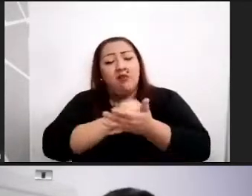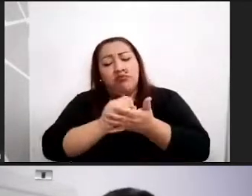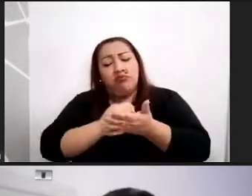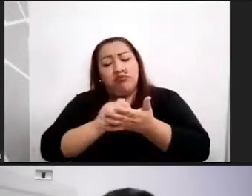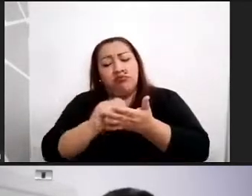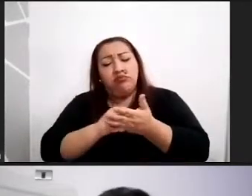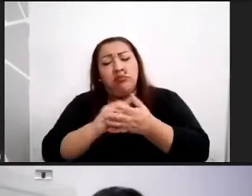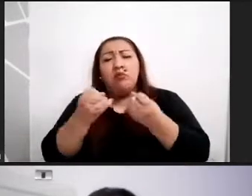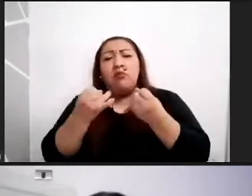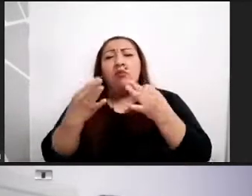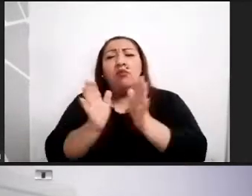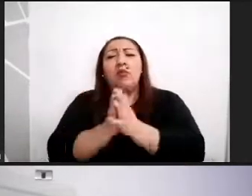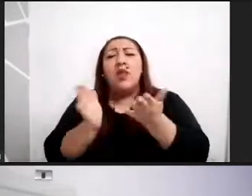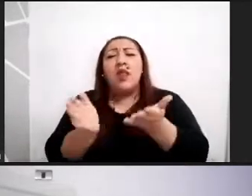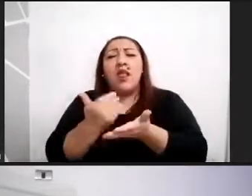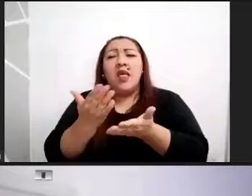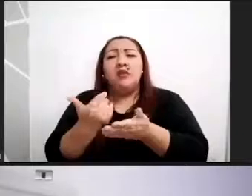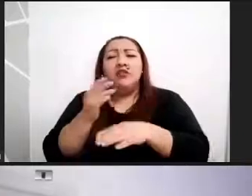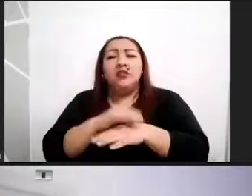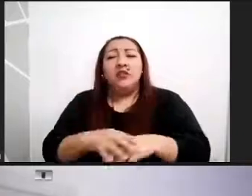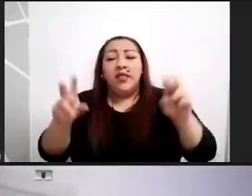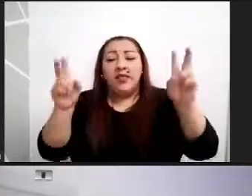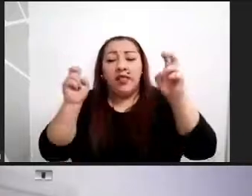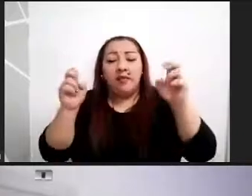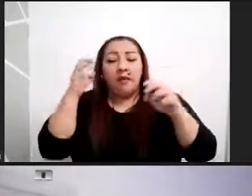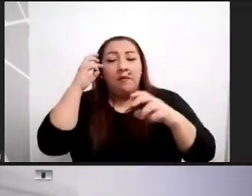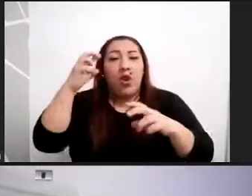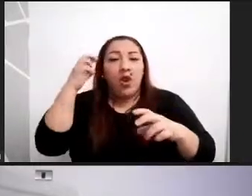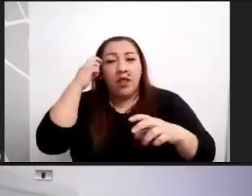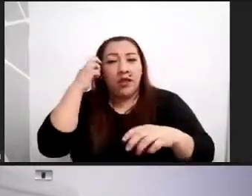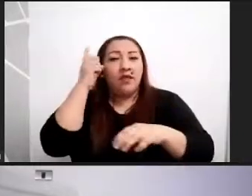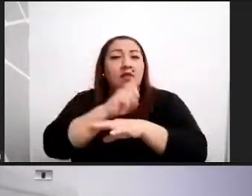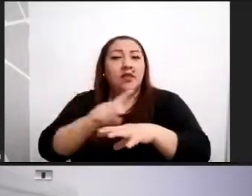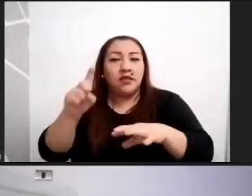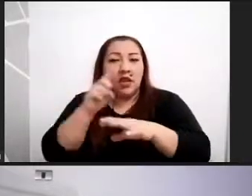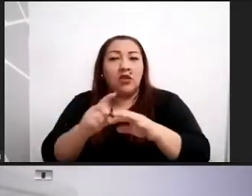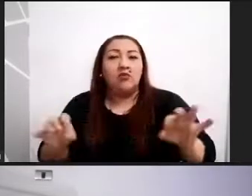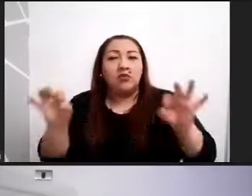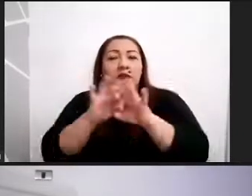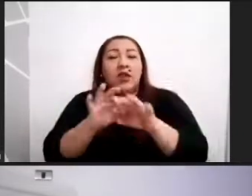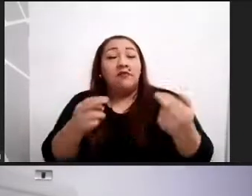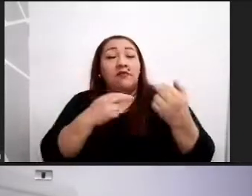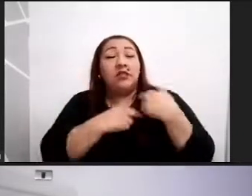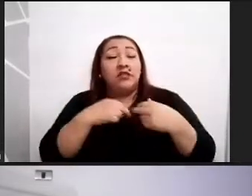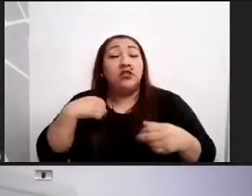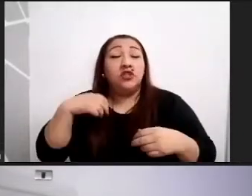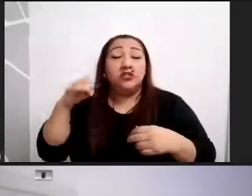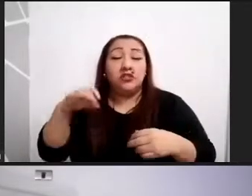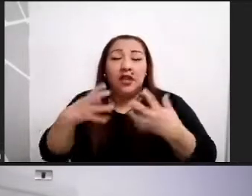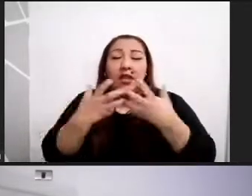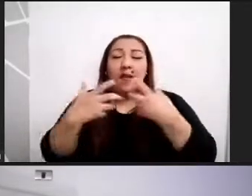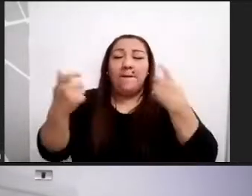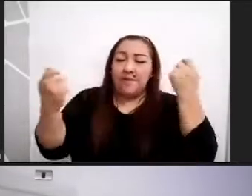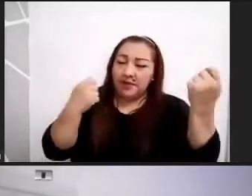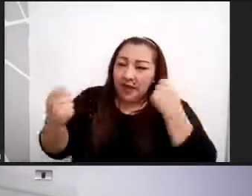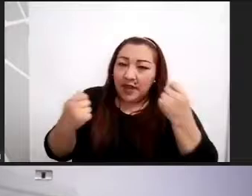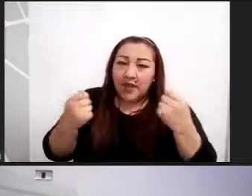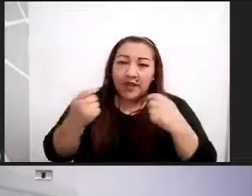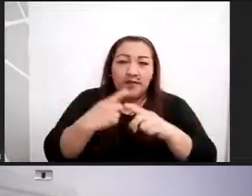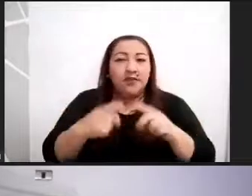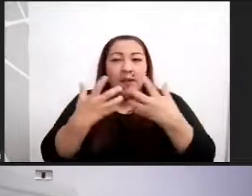y artículos sobre temas de política y desarrollo, con énfasis en responsabilidad social empresarial y las